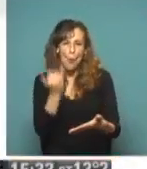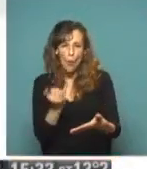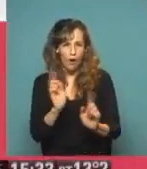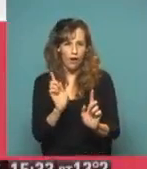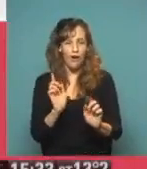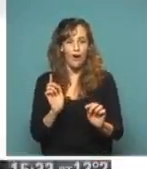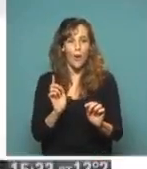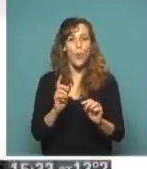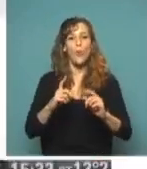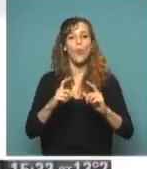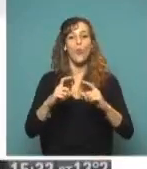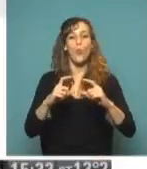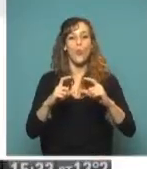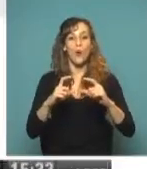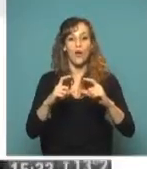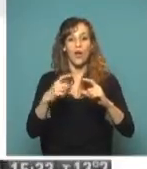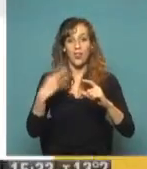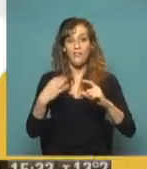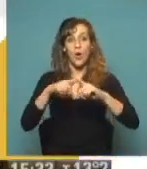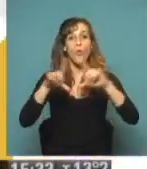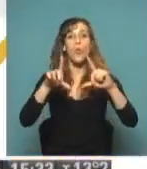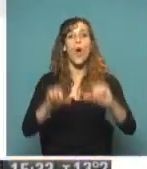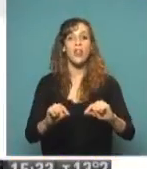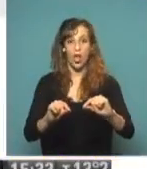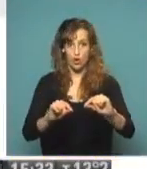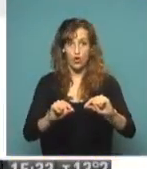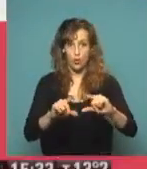Un cuadradito. Basta, me copio, es tremendo.